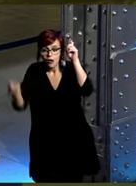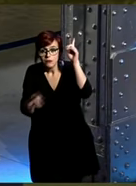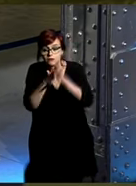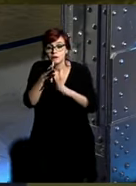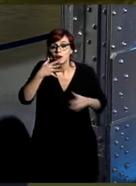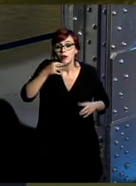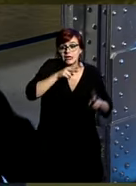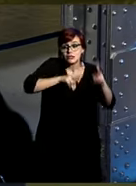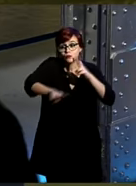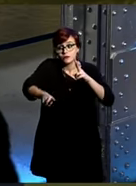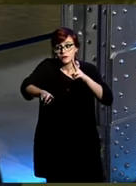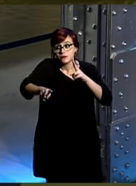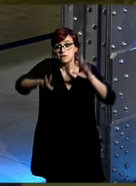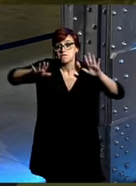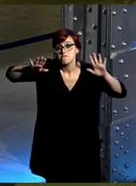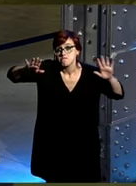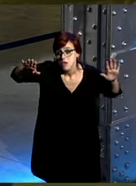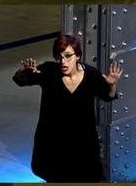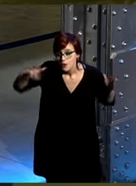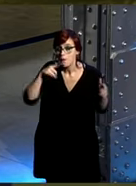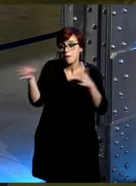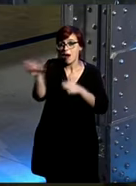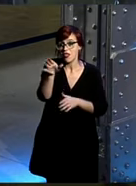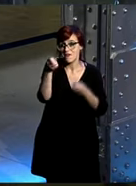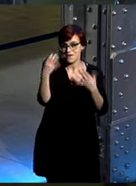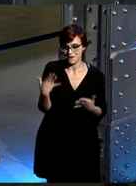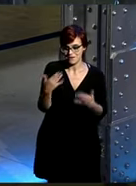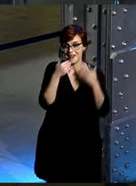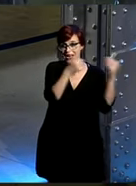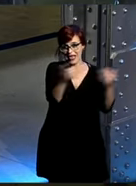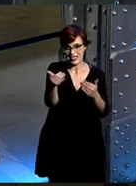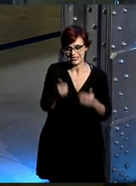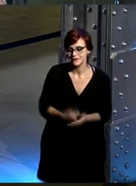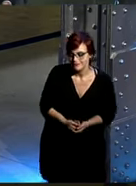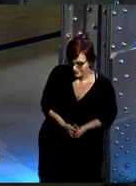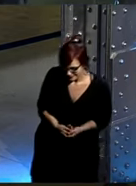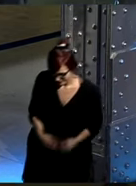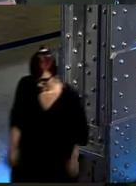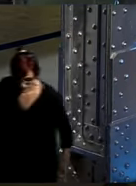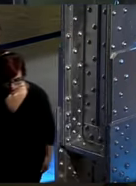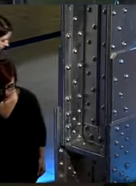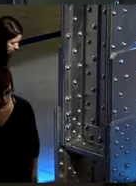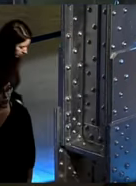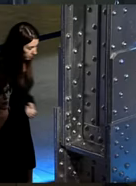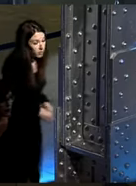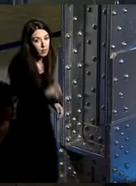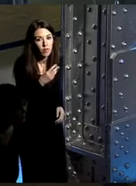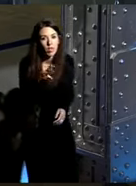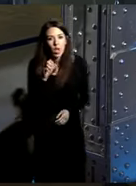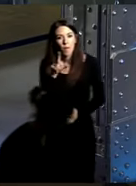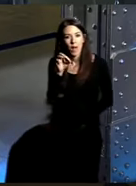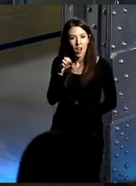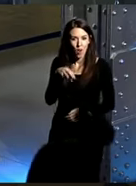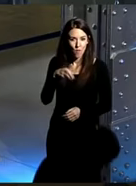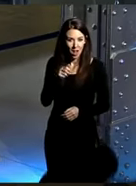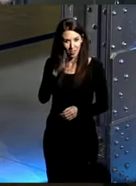en el buen camino. Muy bien, Juan, muchas gracias. Paloma. Hola.